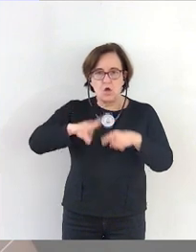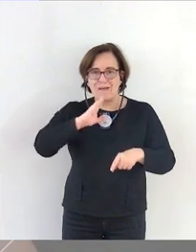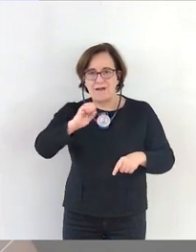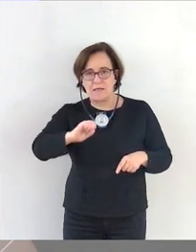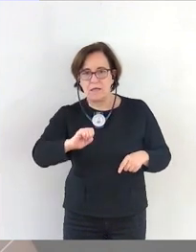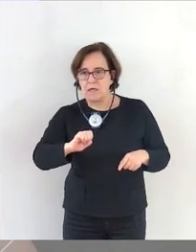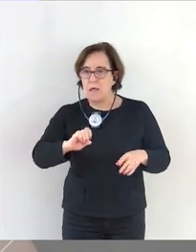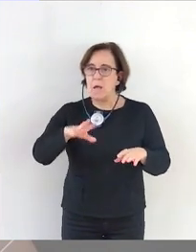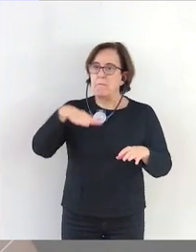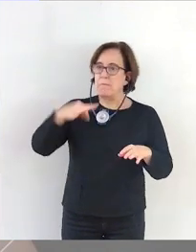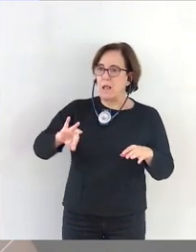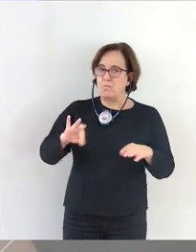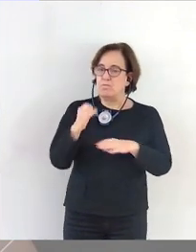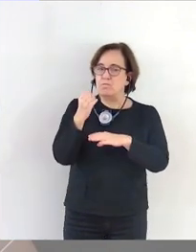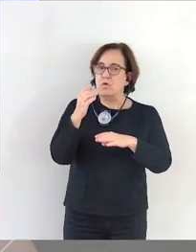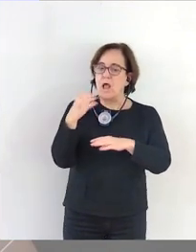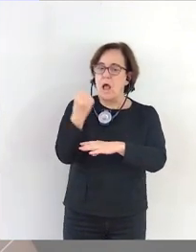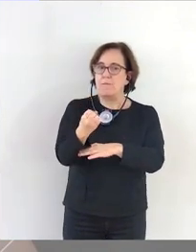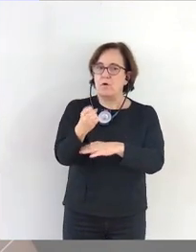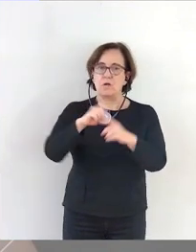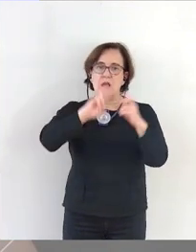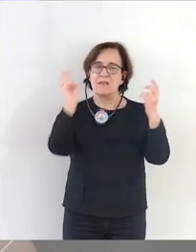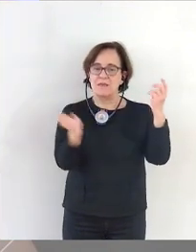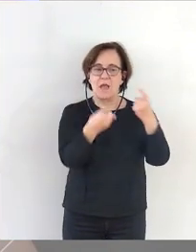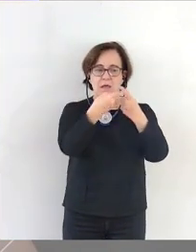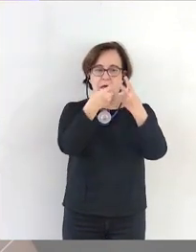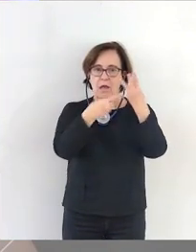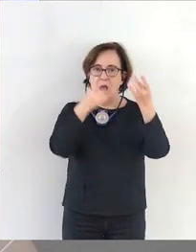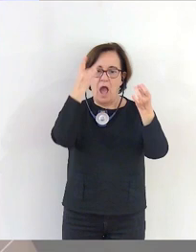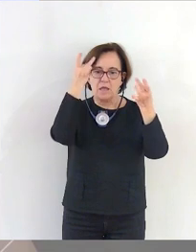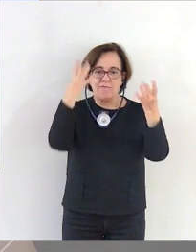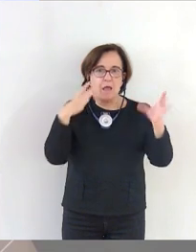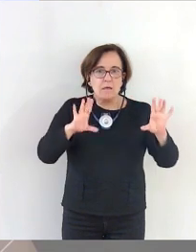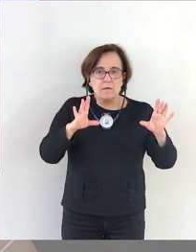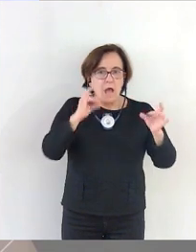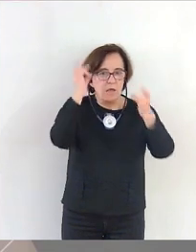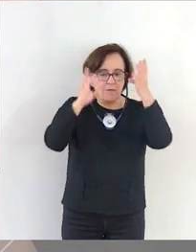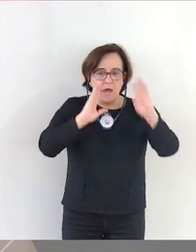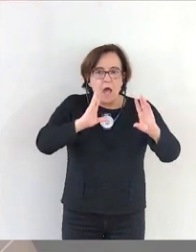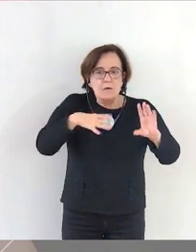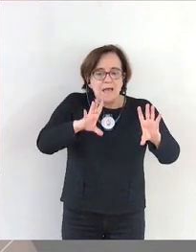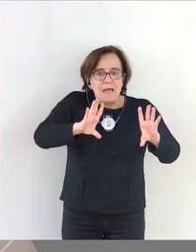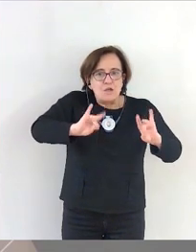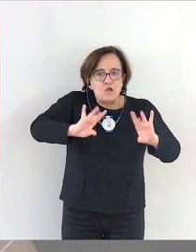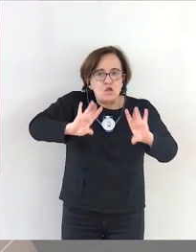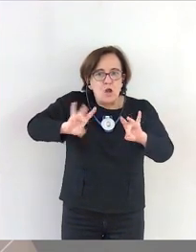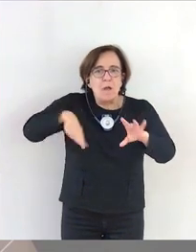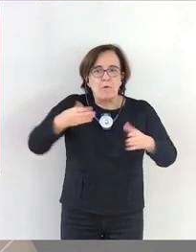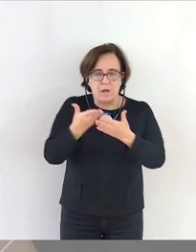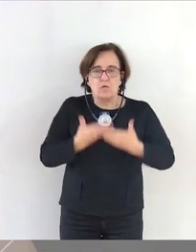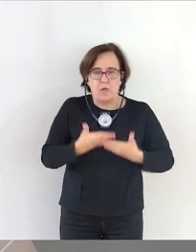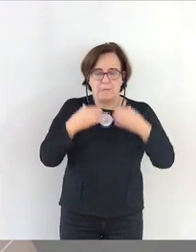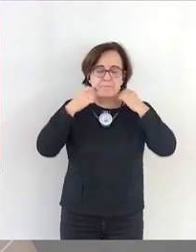Para apoyar y una serie de acciones tangibles que nos puedan ayudar a todos ha mencionado un